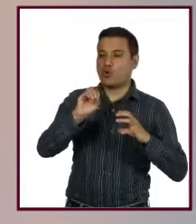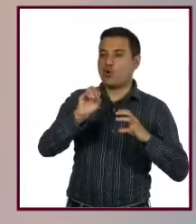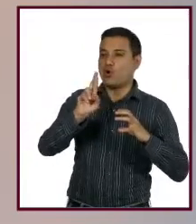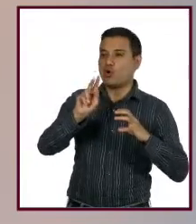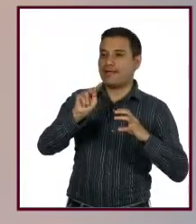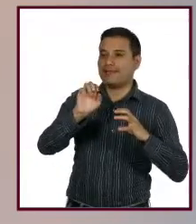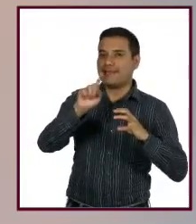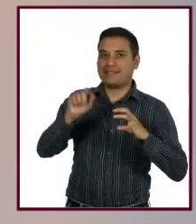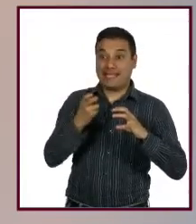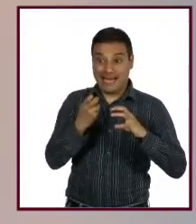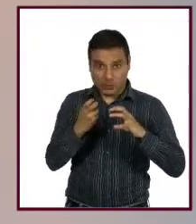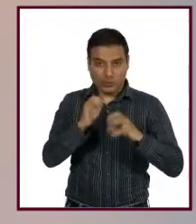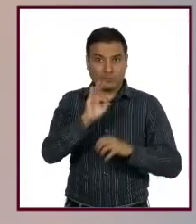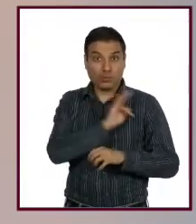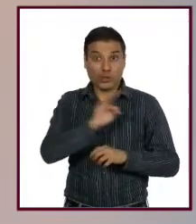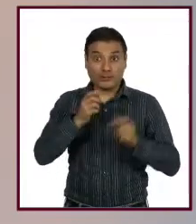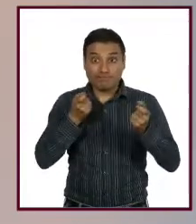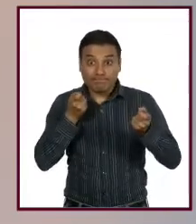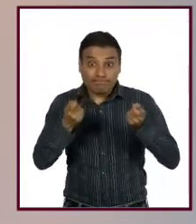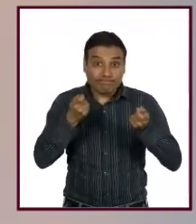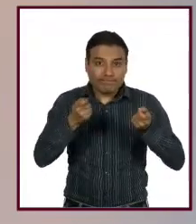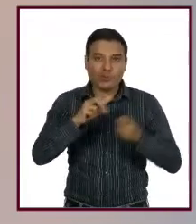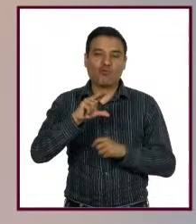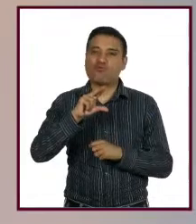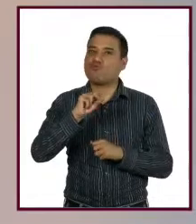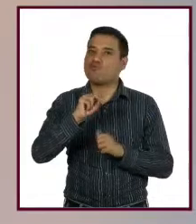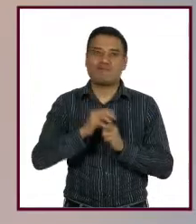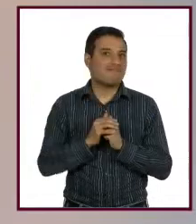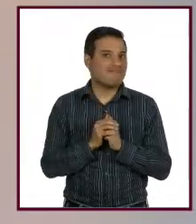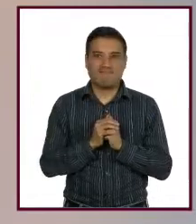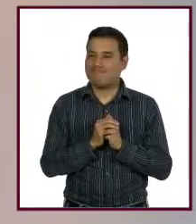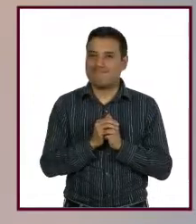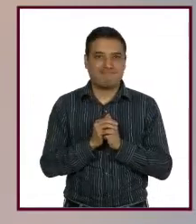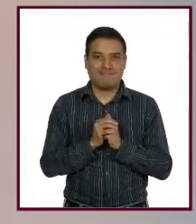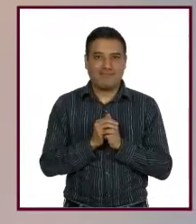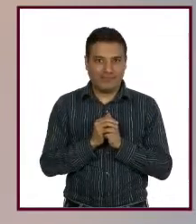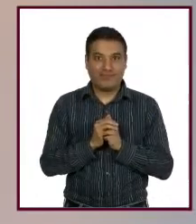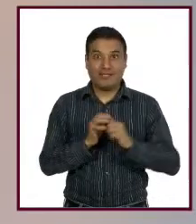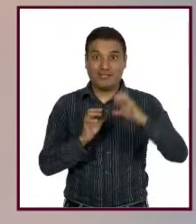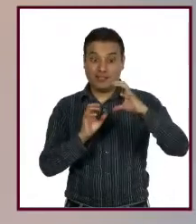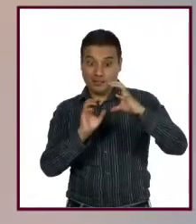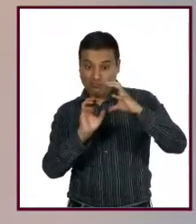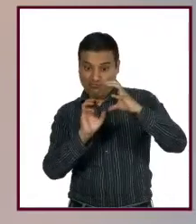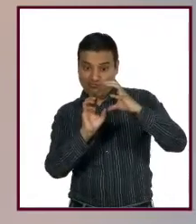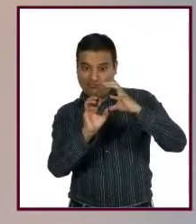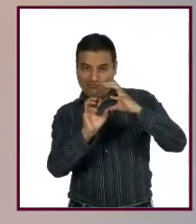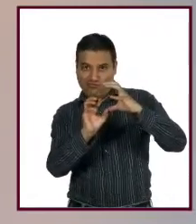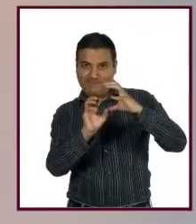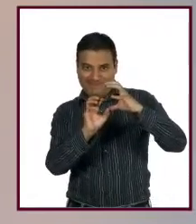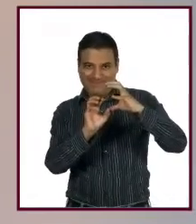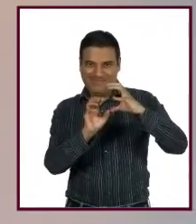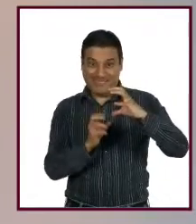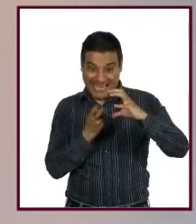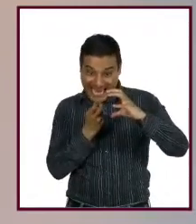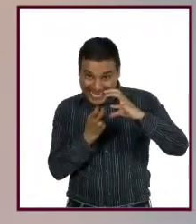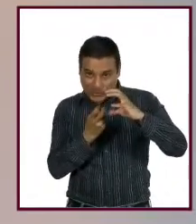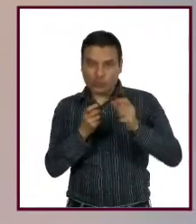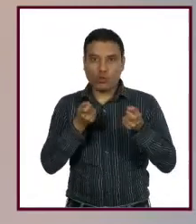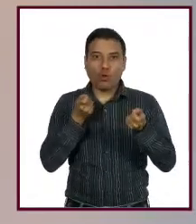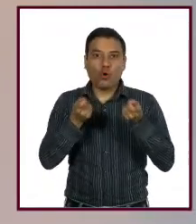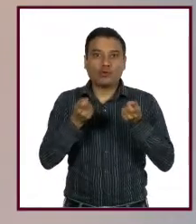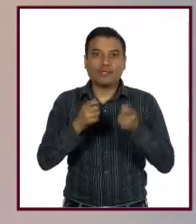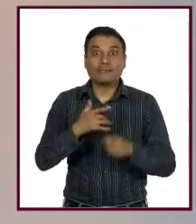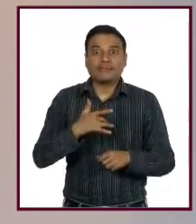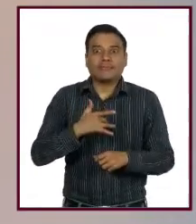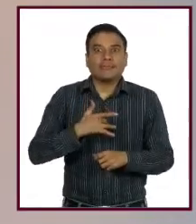Ahora lo que va a estar en control es la parte de los instintos, nuestro cerebro primitivo. Entonces, de alguna forma, ahora nuestro cerebro